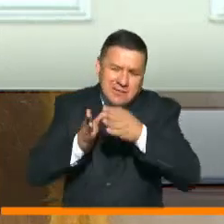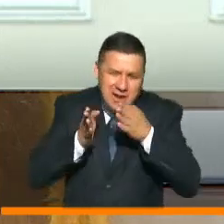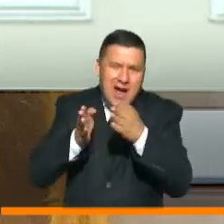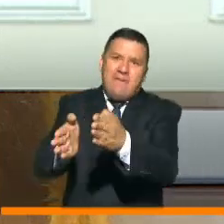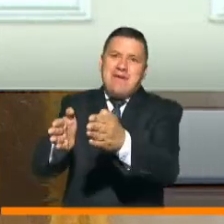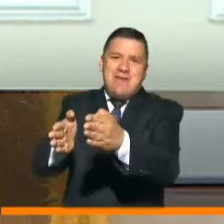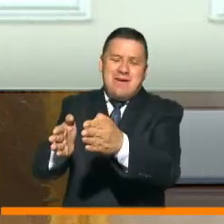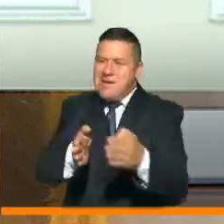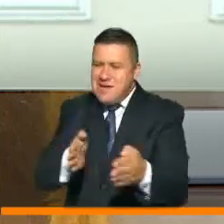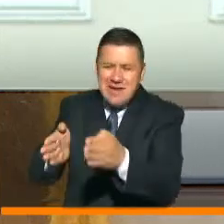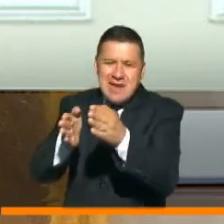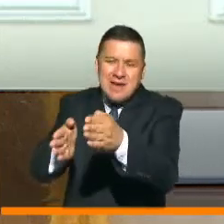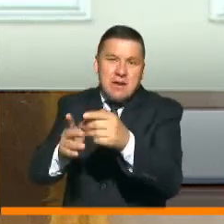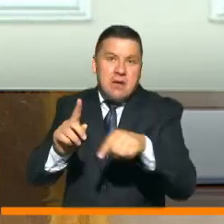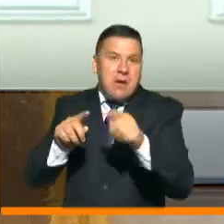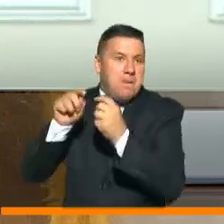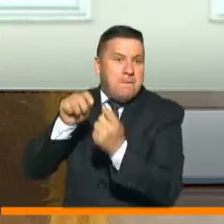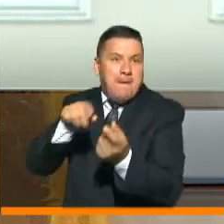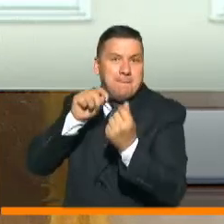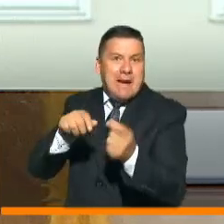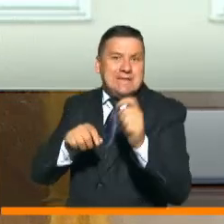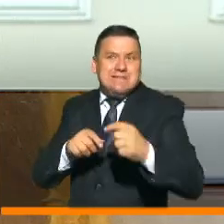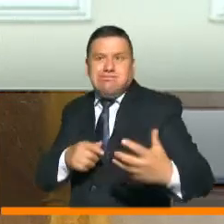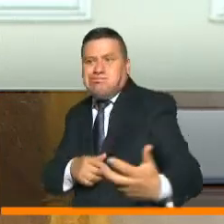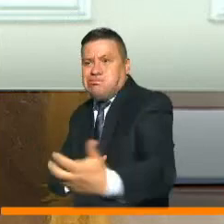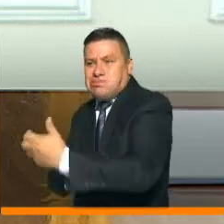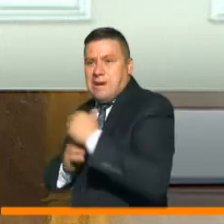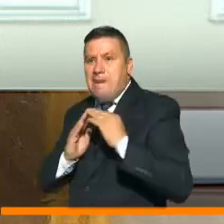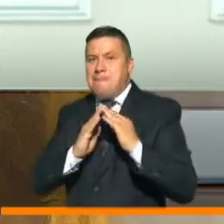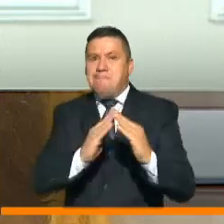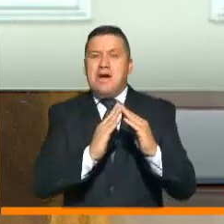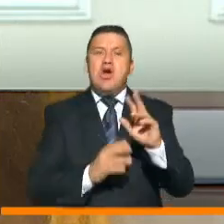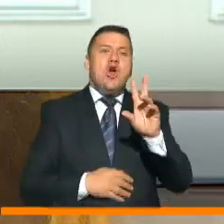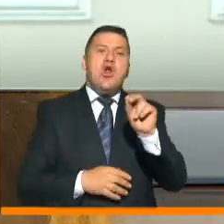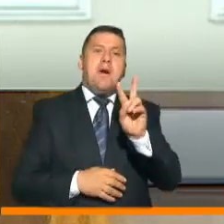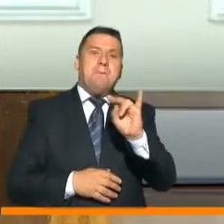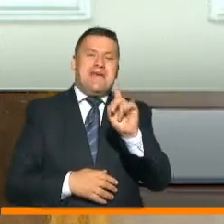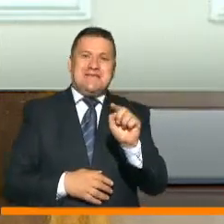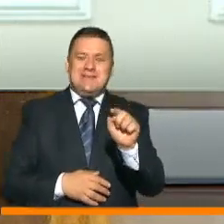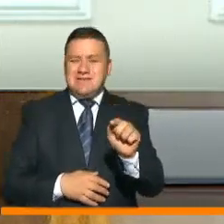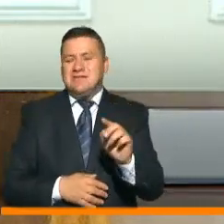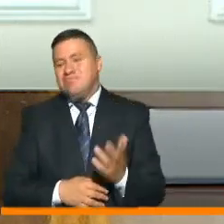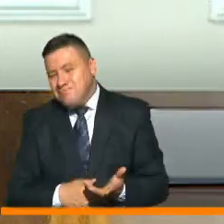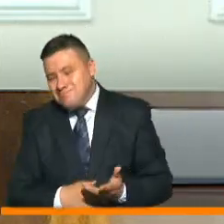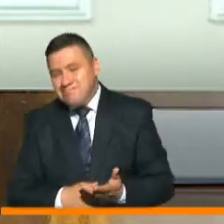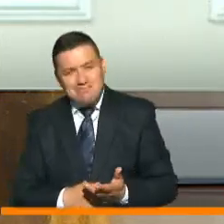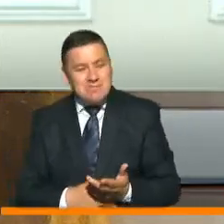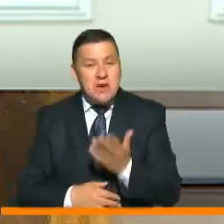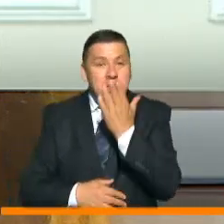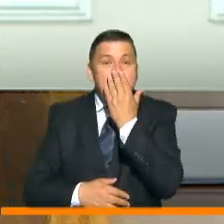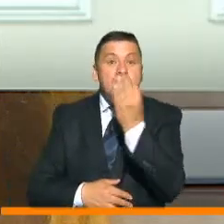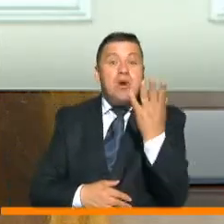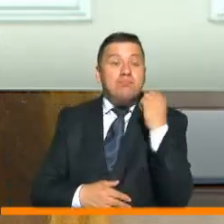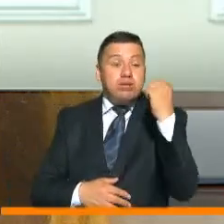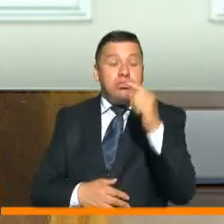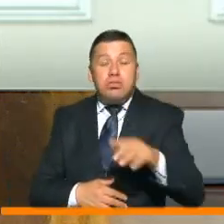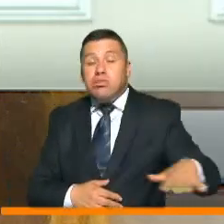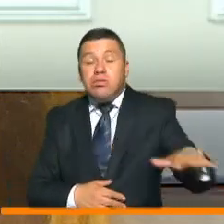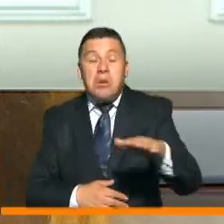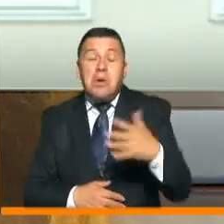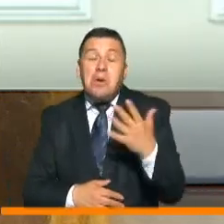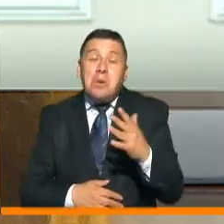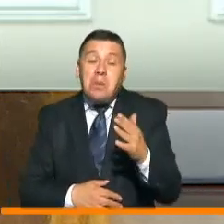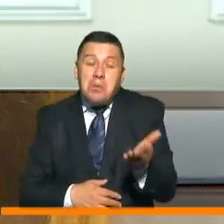seguiremos manteniendo todos los subsidios para la adquisición de vivienda no bis en nuestro país. De manera que el número de beneficiarios